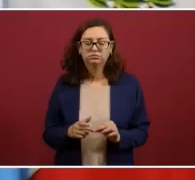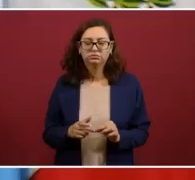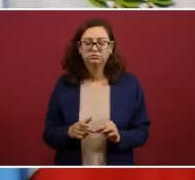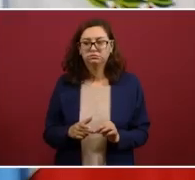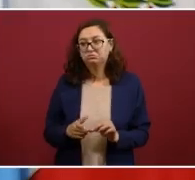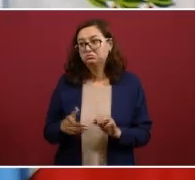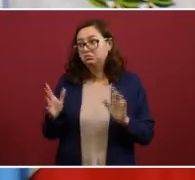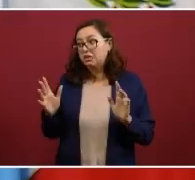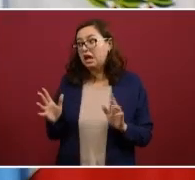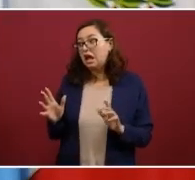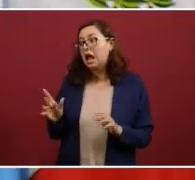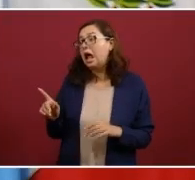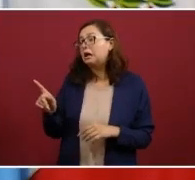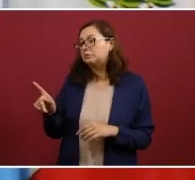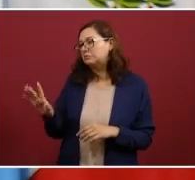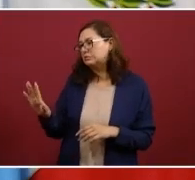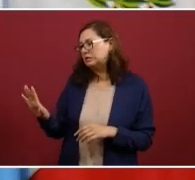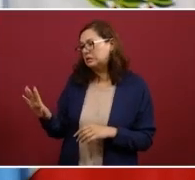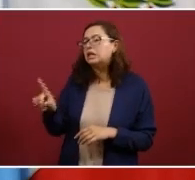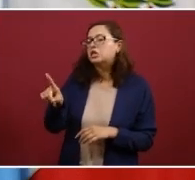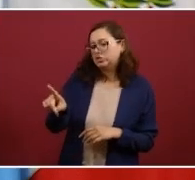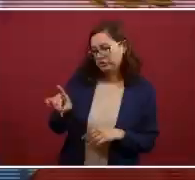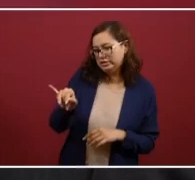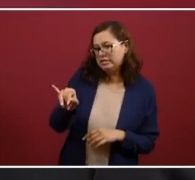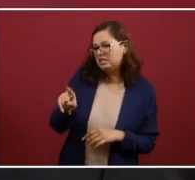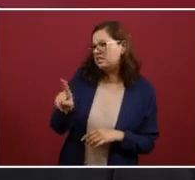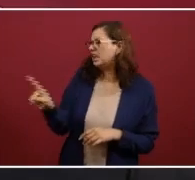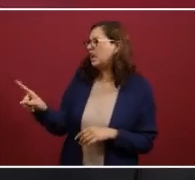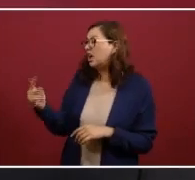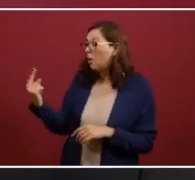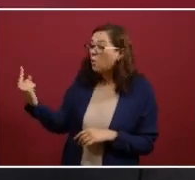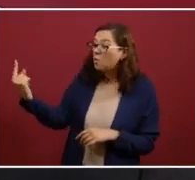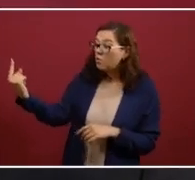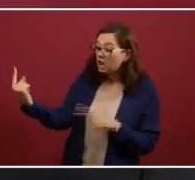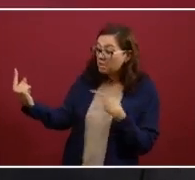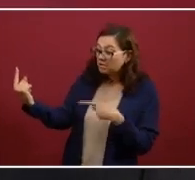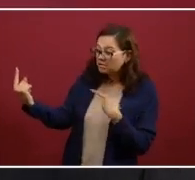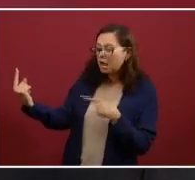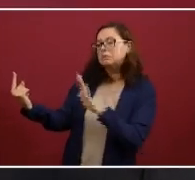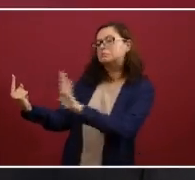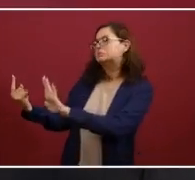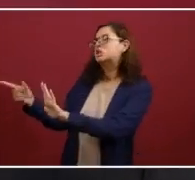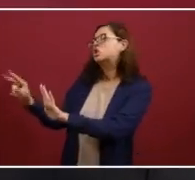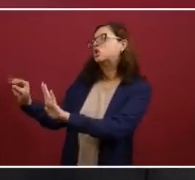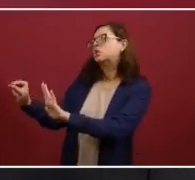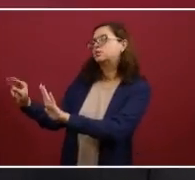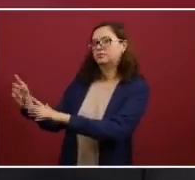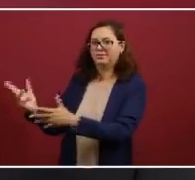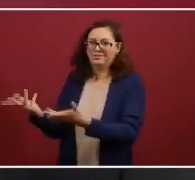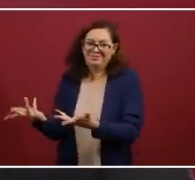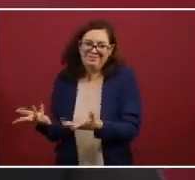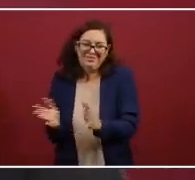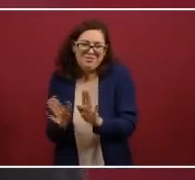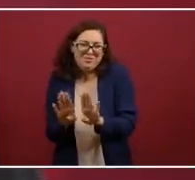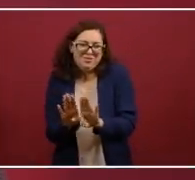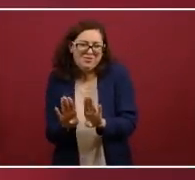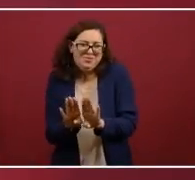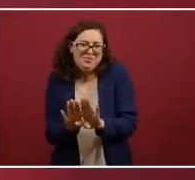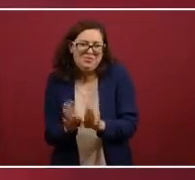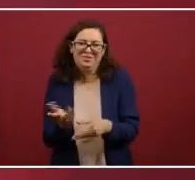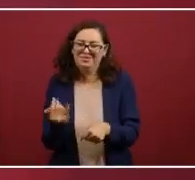diga ustedes sí, pero estos no, eso no se puede. Además, les